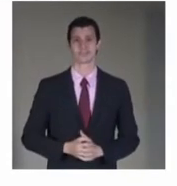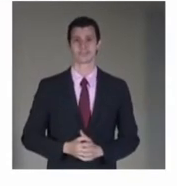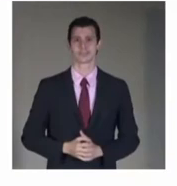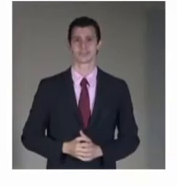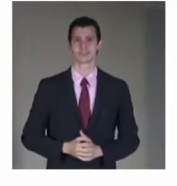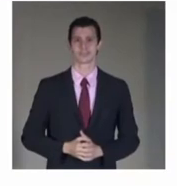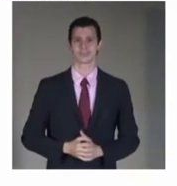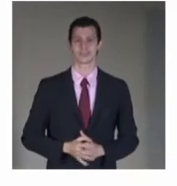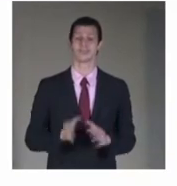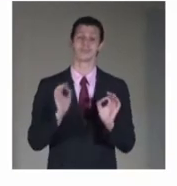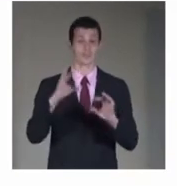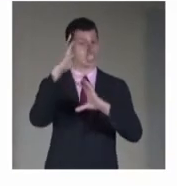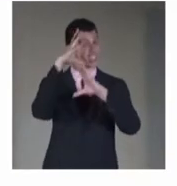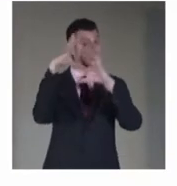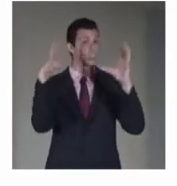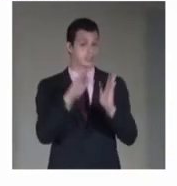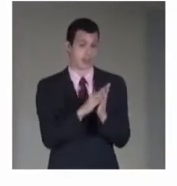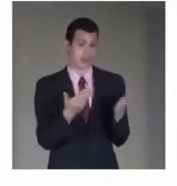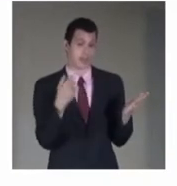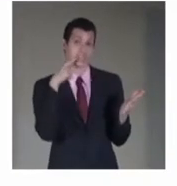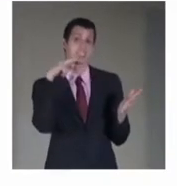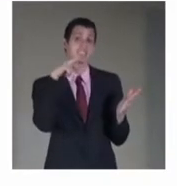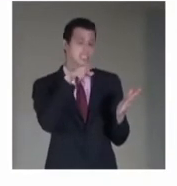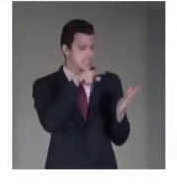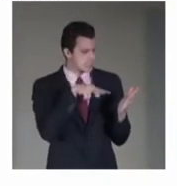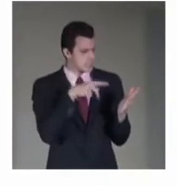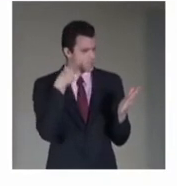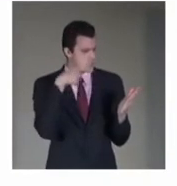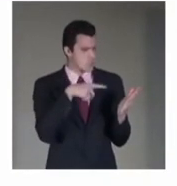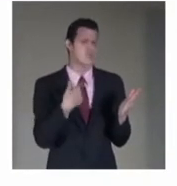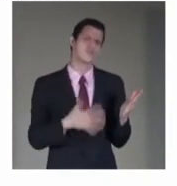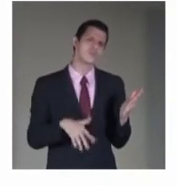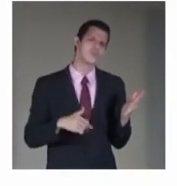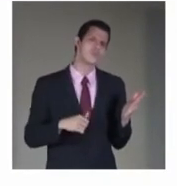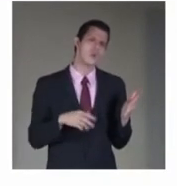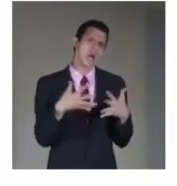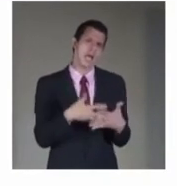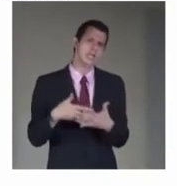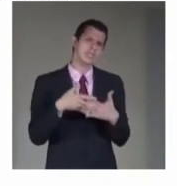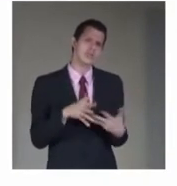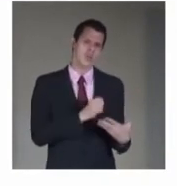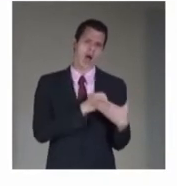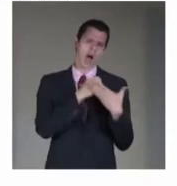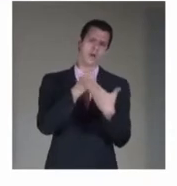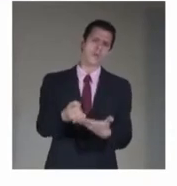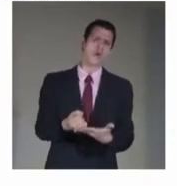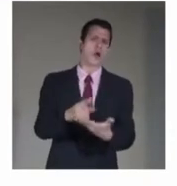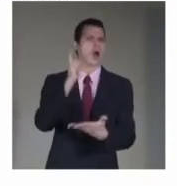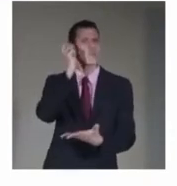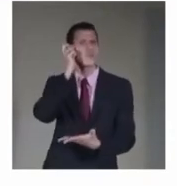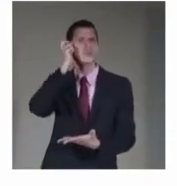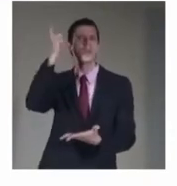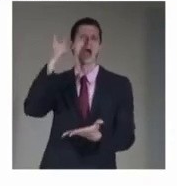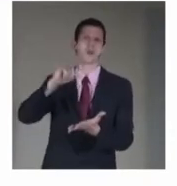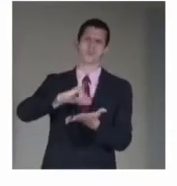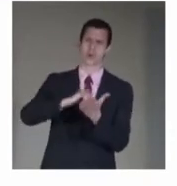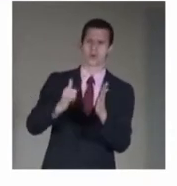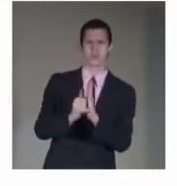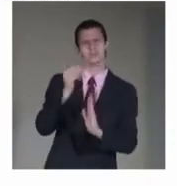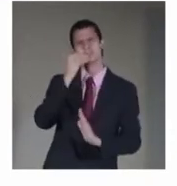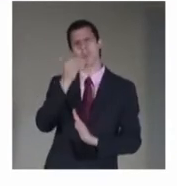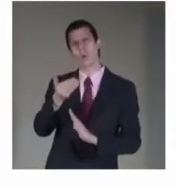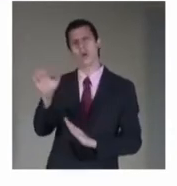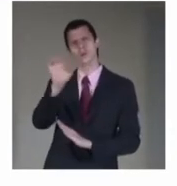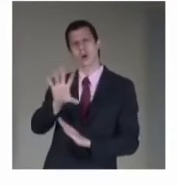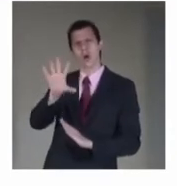y la misma revista nos dice como alternativa eeuu ahora apoya una iniciativa que está presentada originalmente